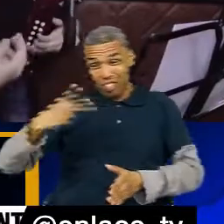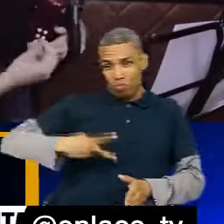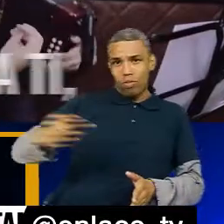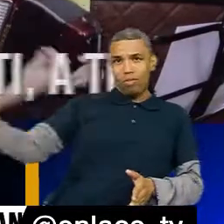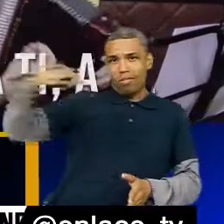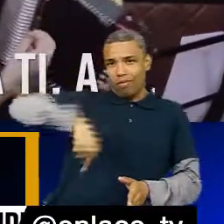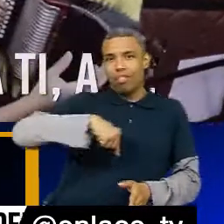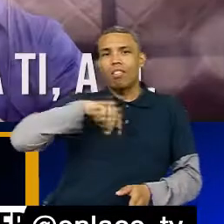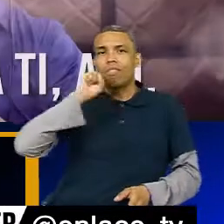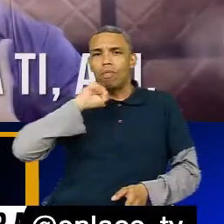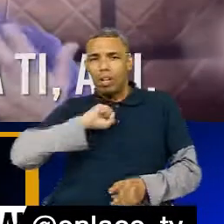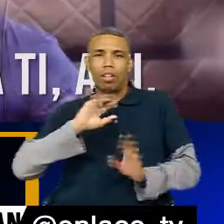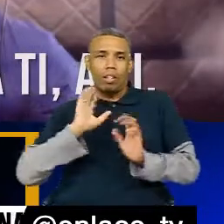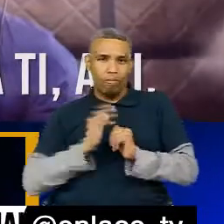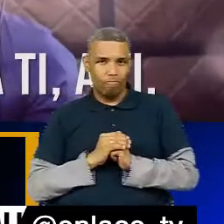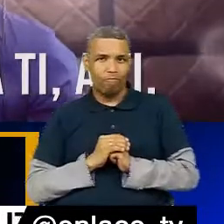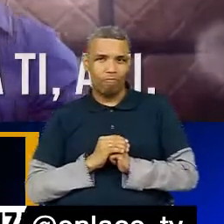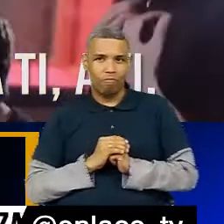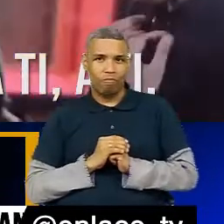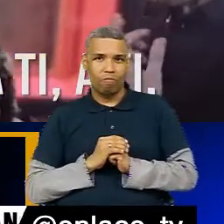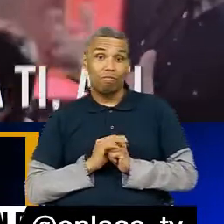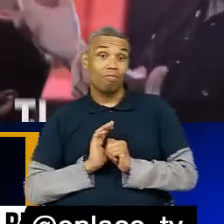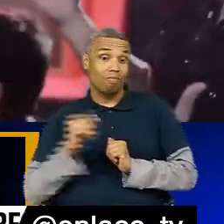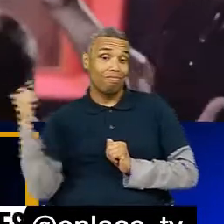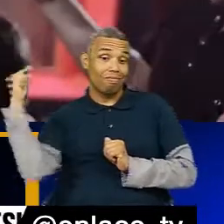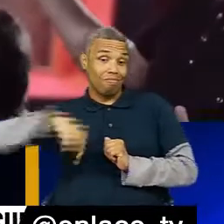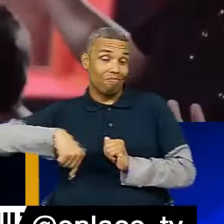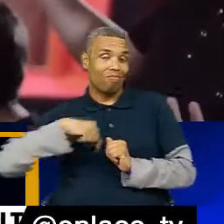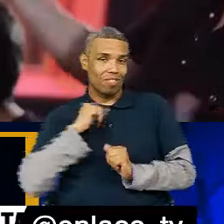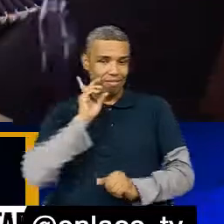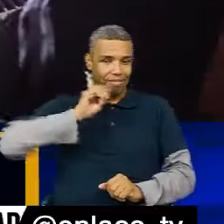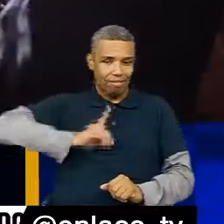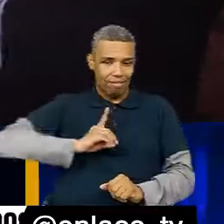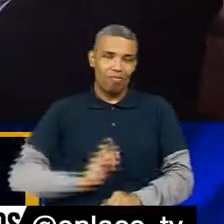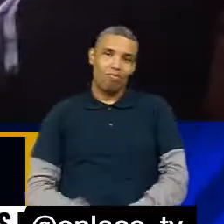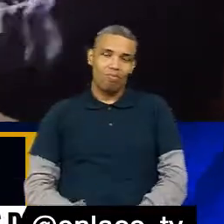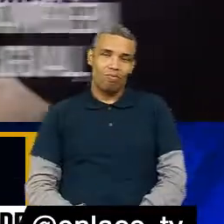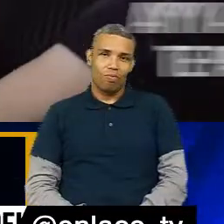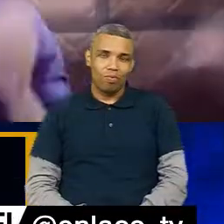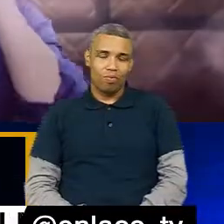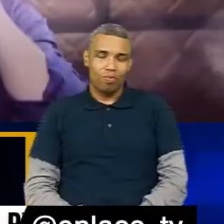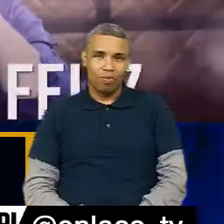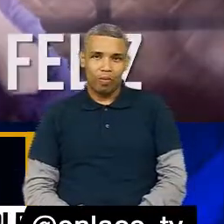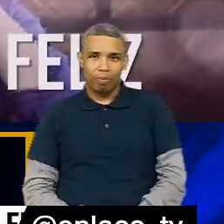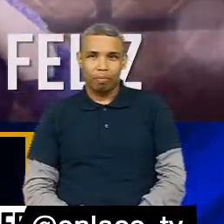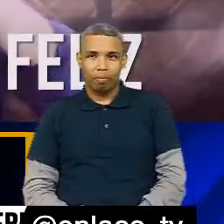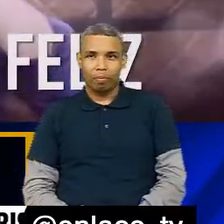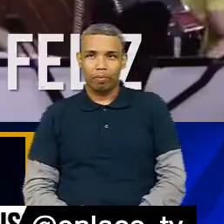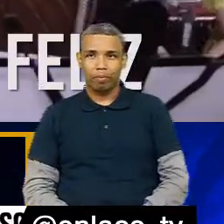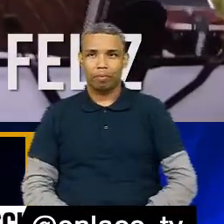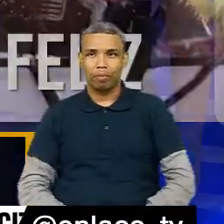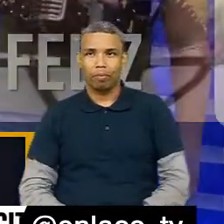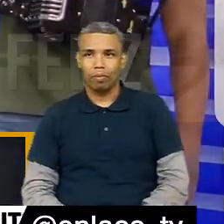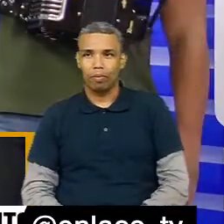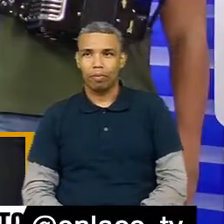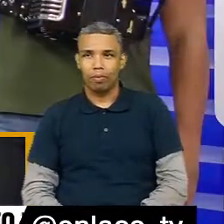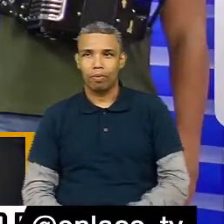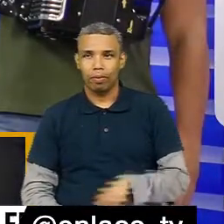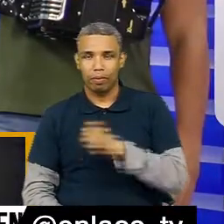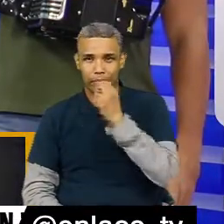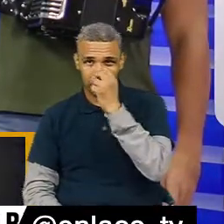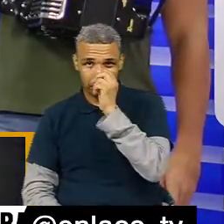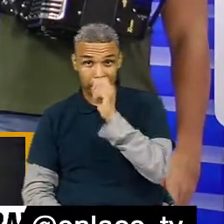y sabemos de que la canción estaba muy bien, entonces aquí estamos en Barranca. Bueno, muchachos, cambiando un poco de género, les cuento que Nuestro Secreto es así